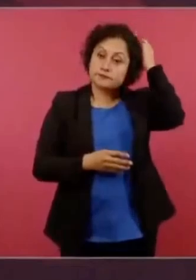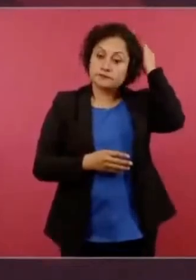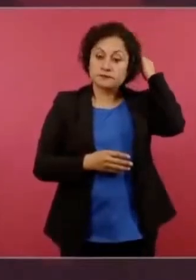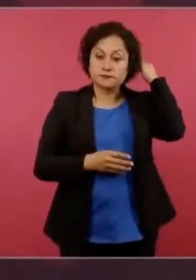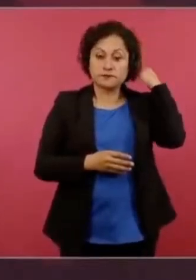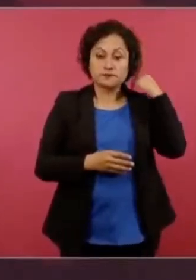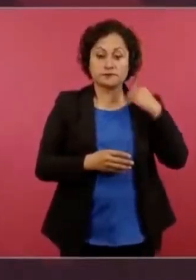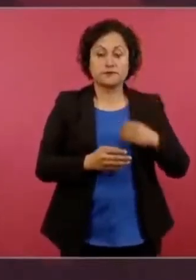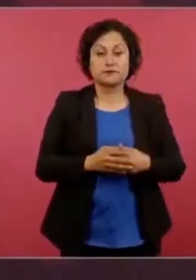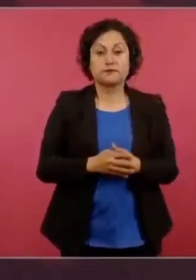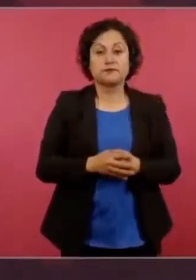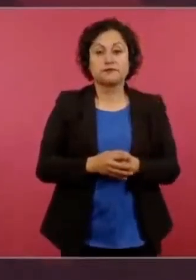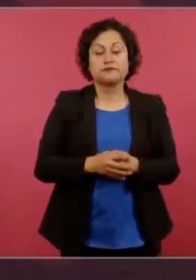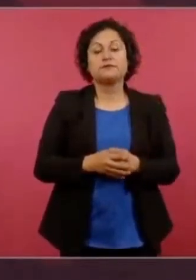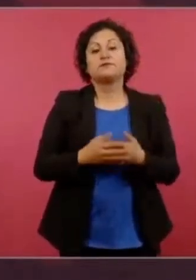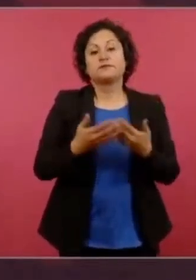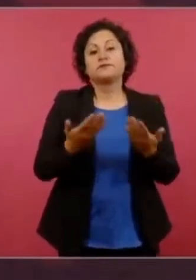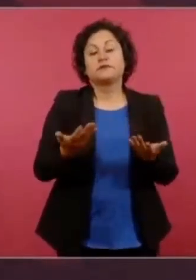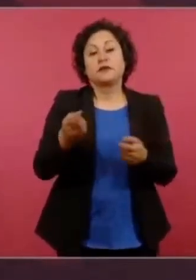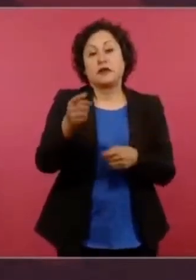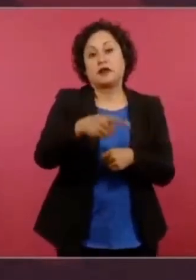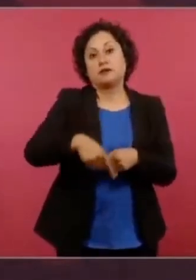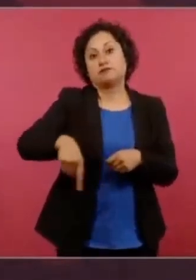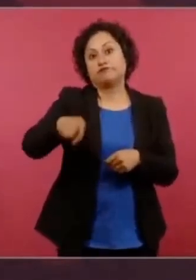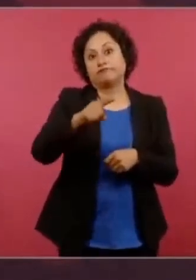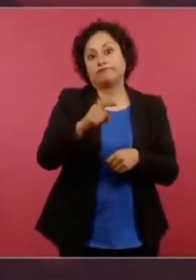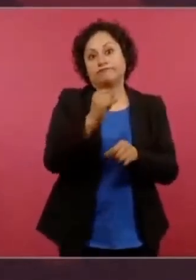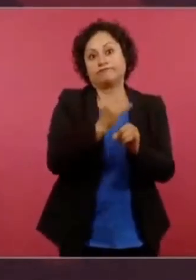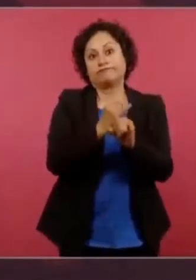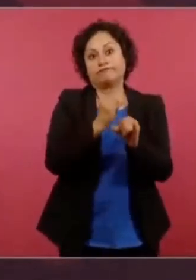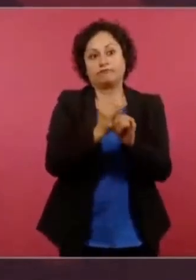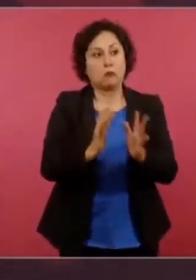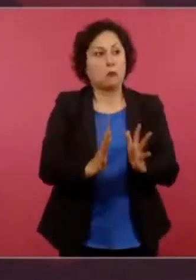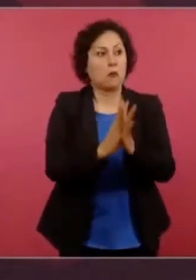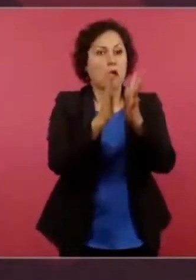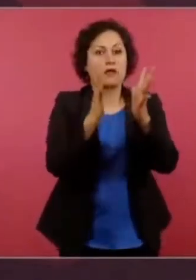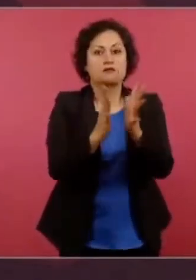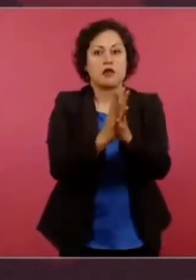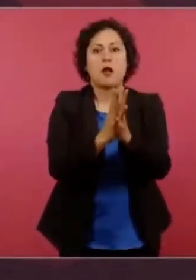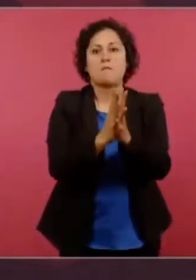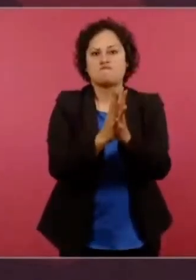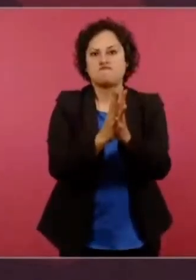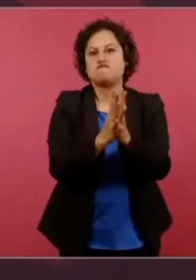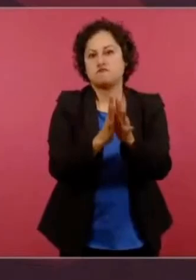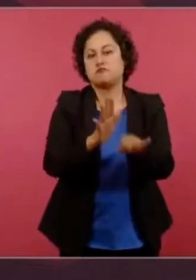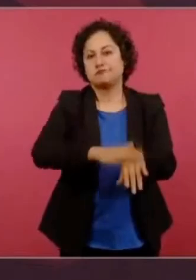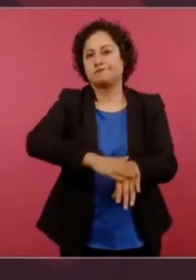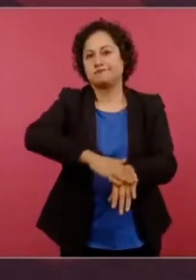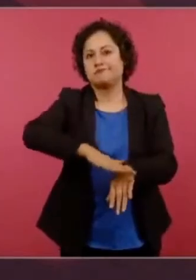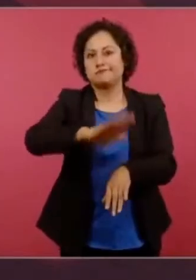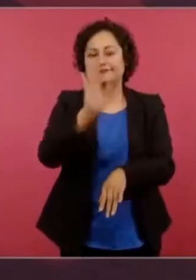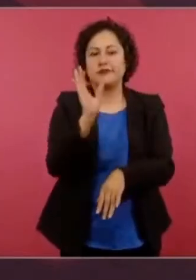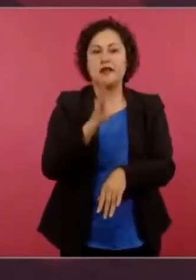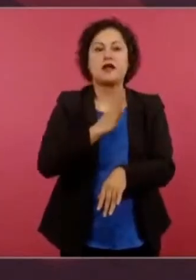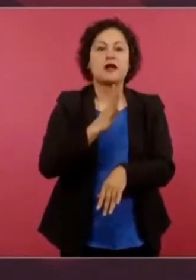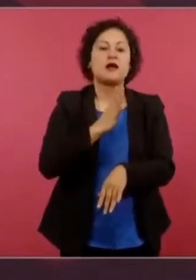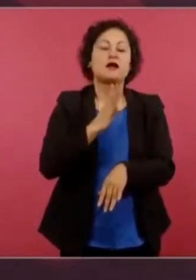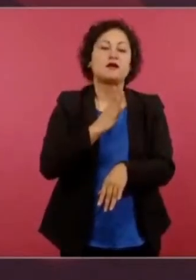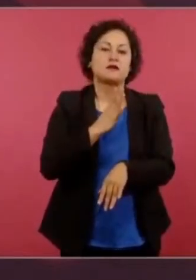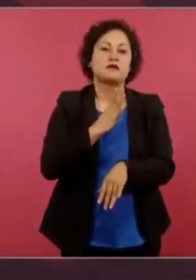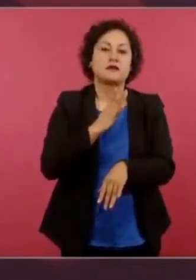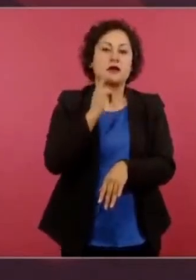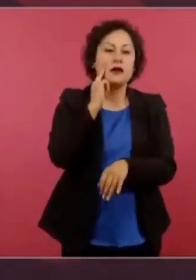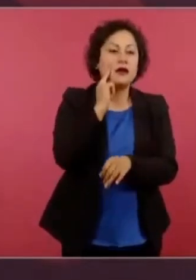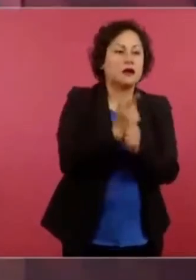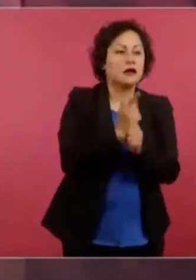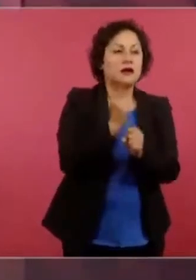sí hay más participación y se advierte que hay más imaginación,